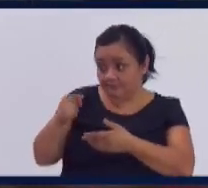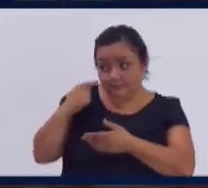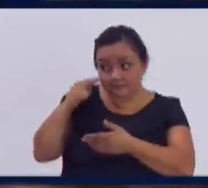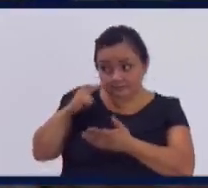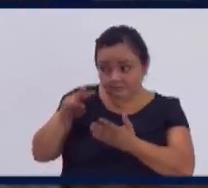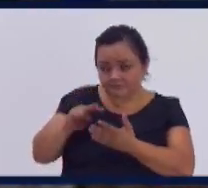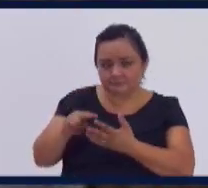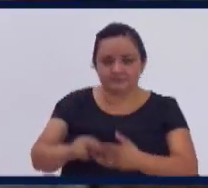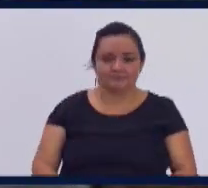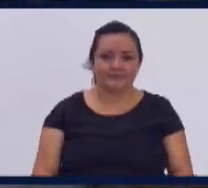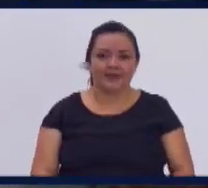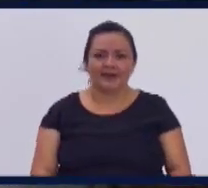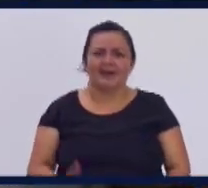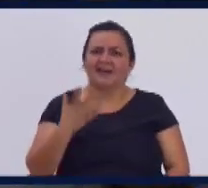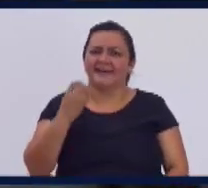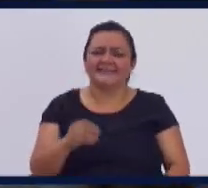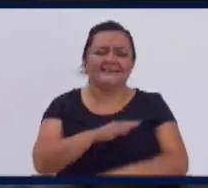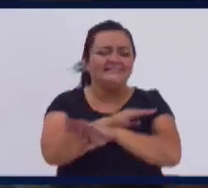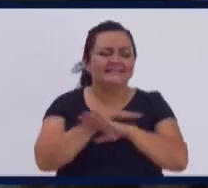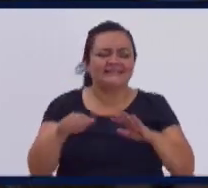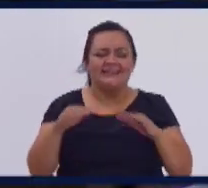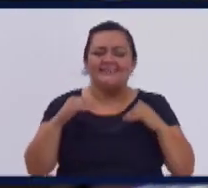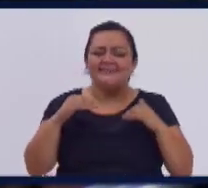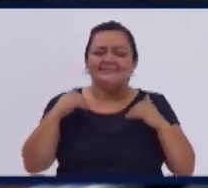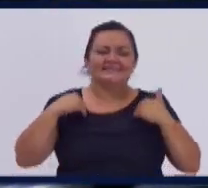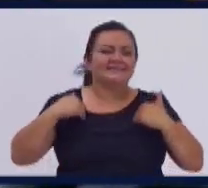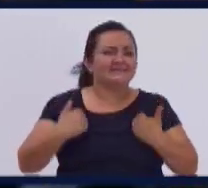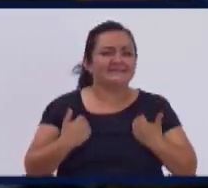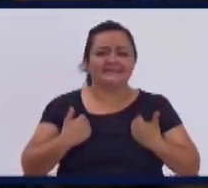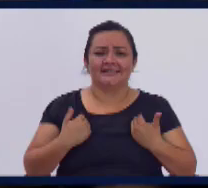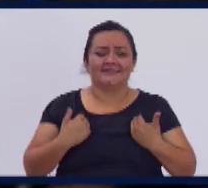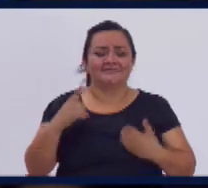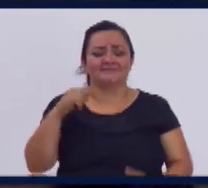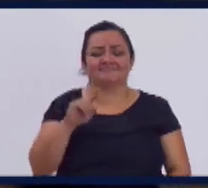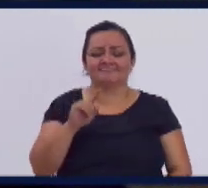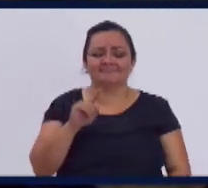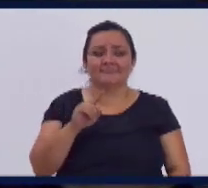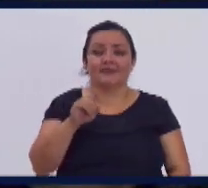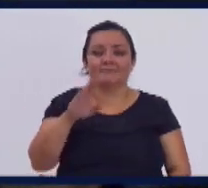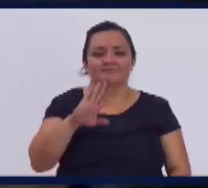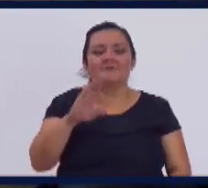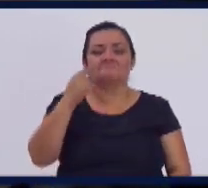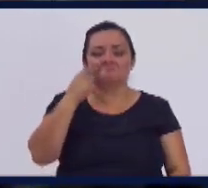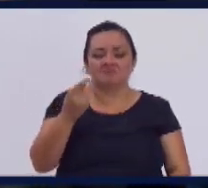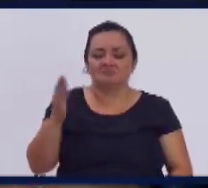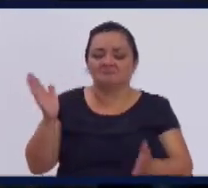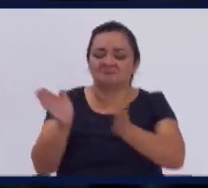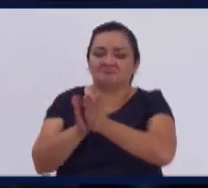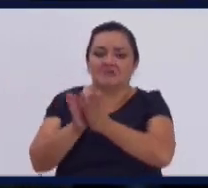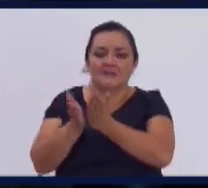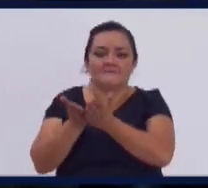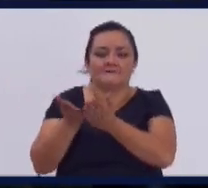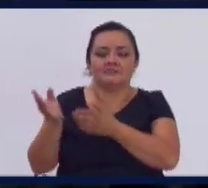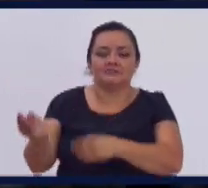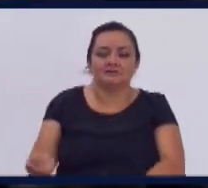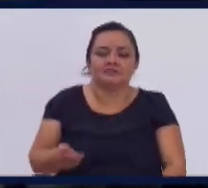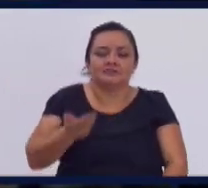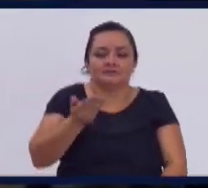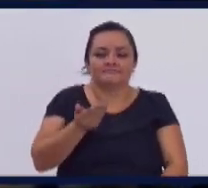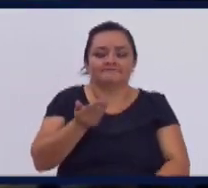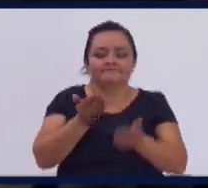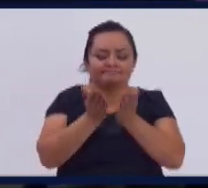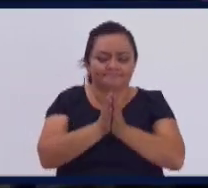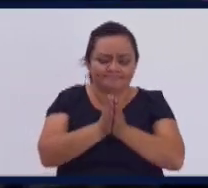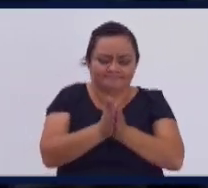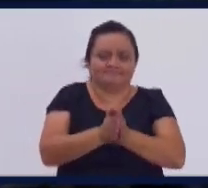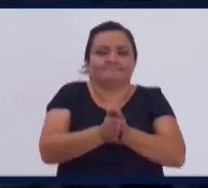hacer. El día que ya no pudo, el día que estaba desesperado, se fue al lugar donde había dejado la Biblia del papi que le había regalado, y les he contado